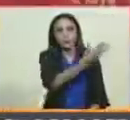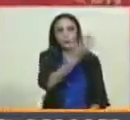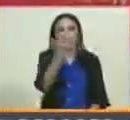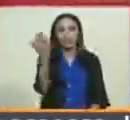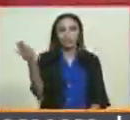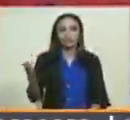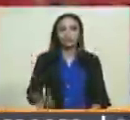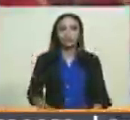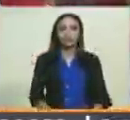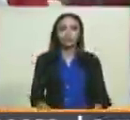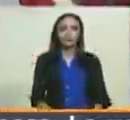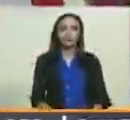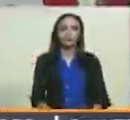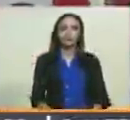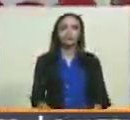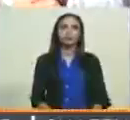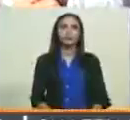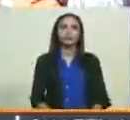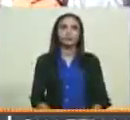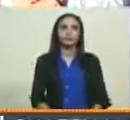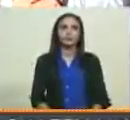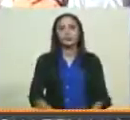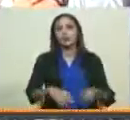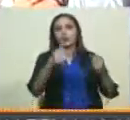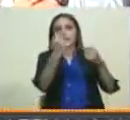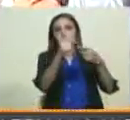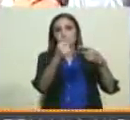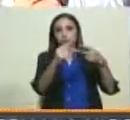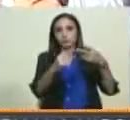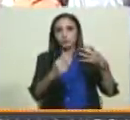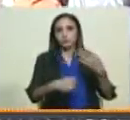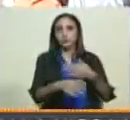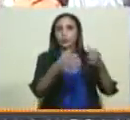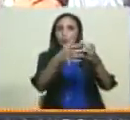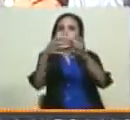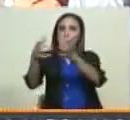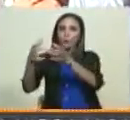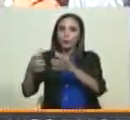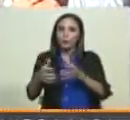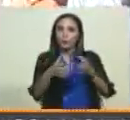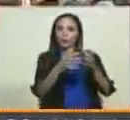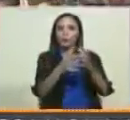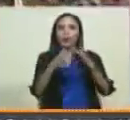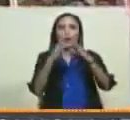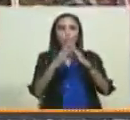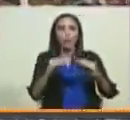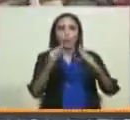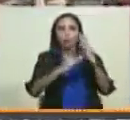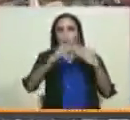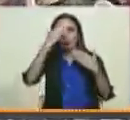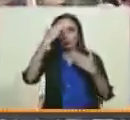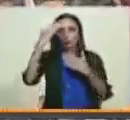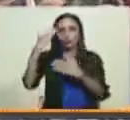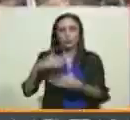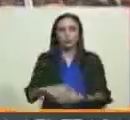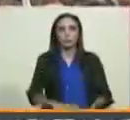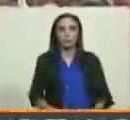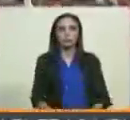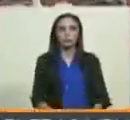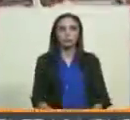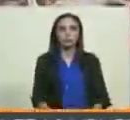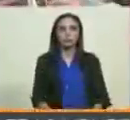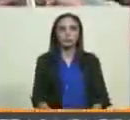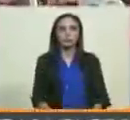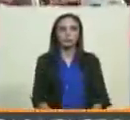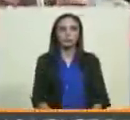al PPT, al MEP, al Movimiento Evangélico Ora, a Podemos, Alianza para